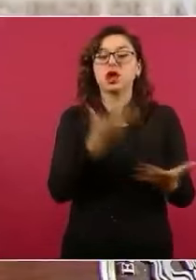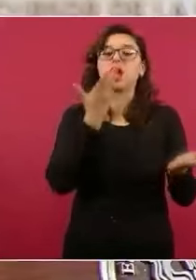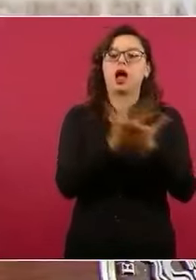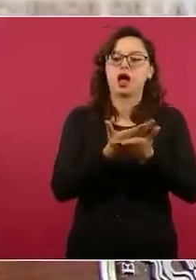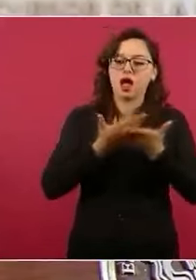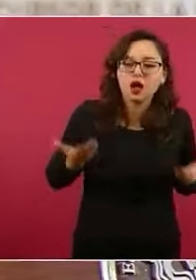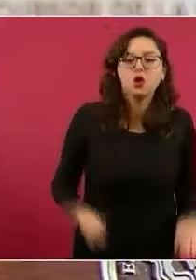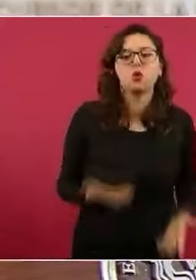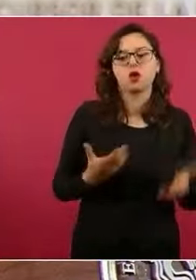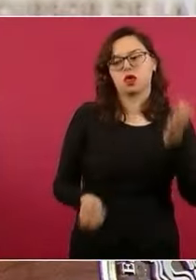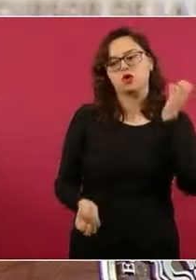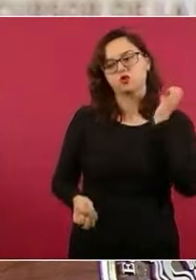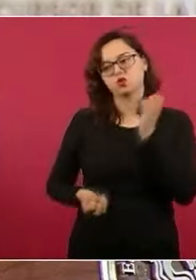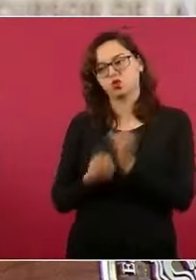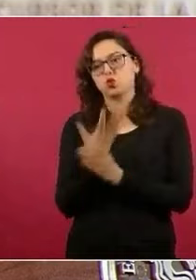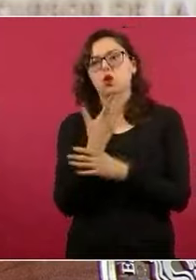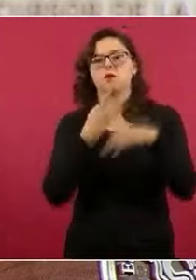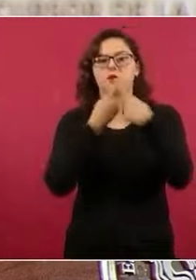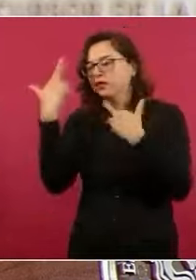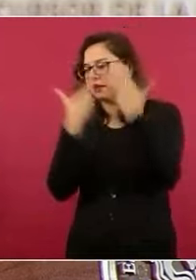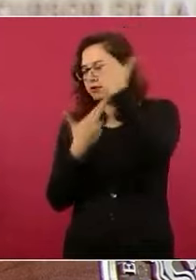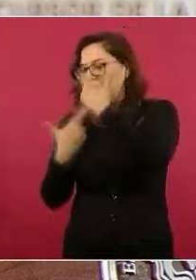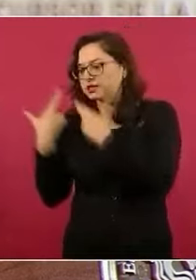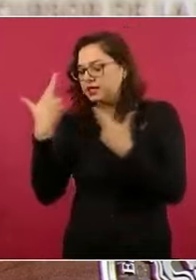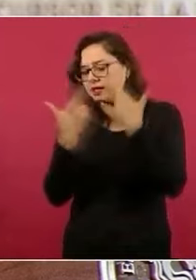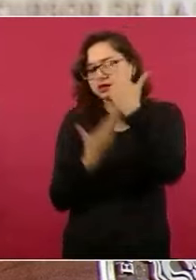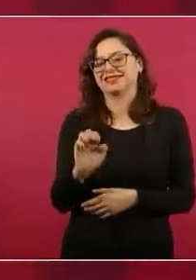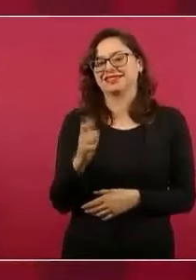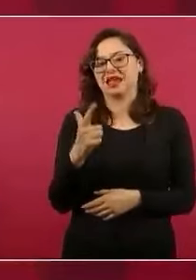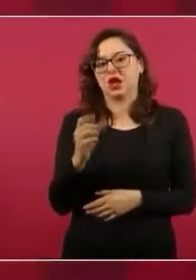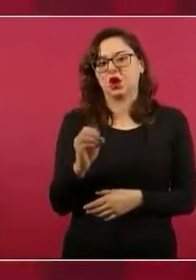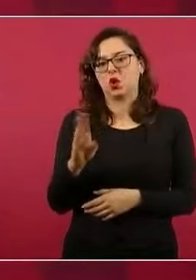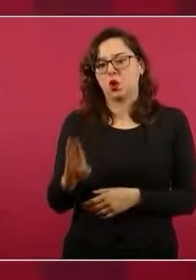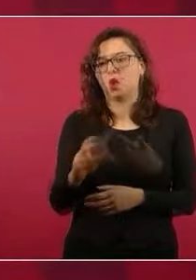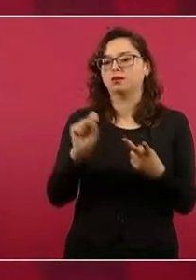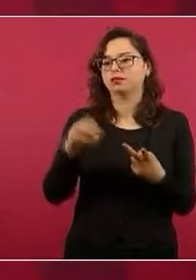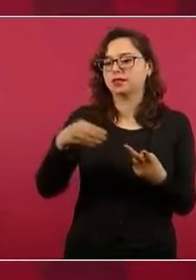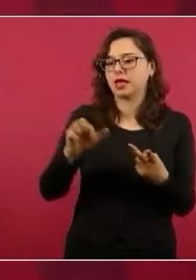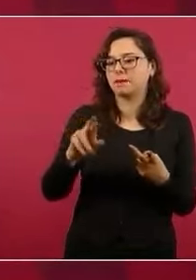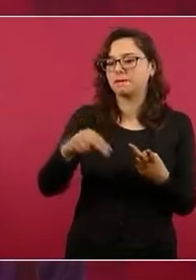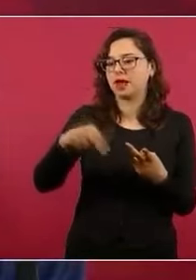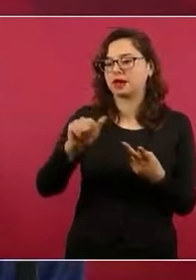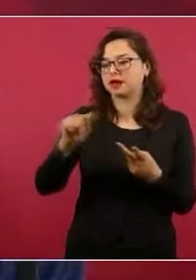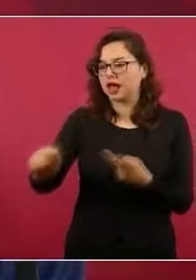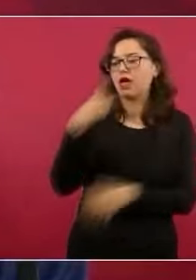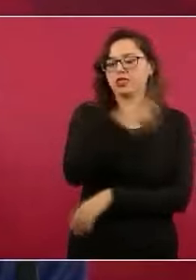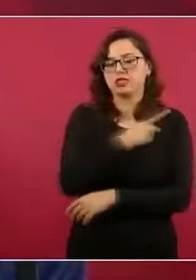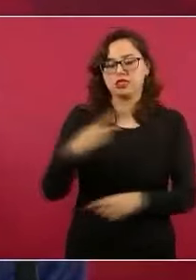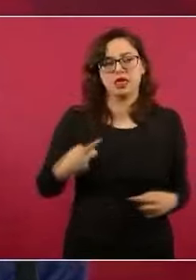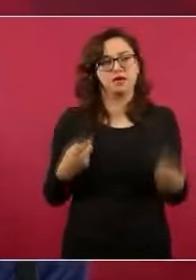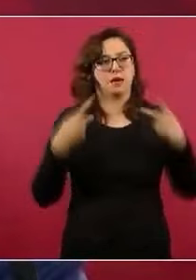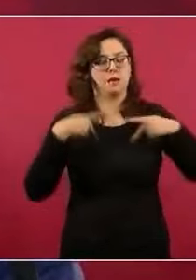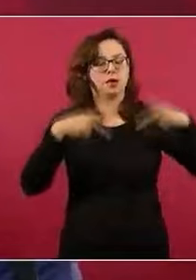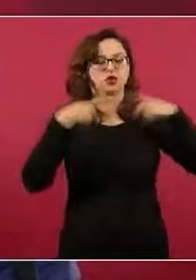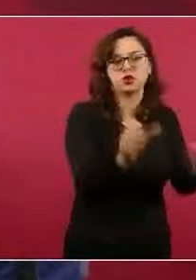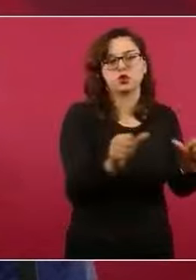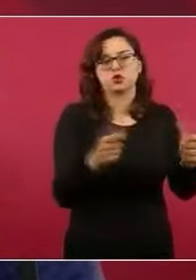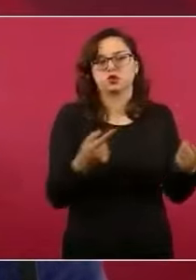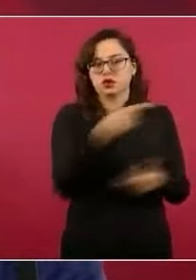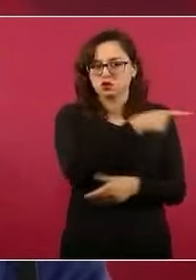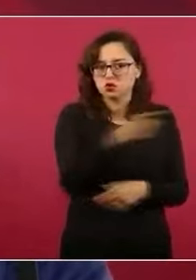nuevos estudios, y la instrucción que tienen en la Secretaría del Medio Ambiente es que escuchen a la gente y que no